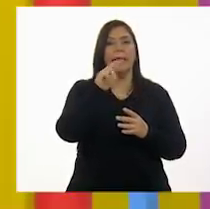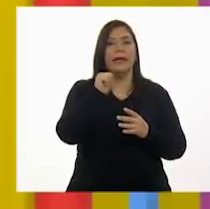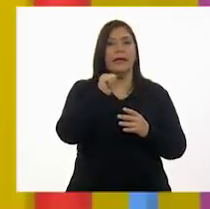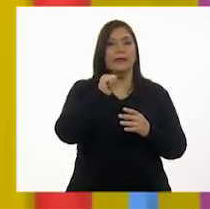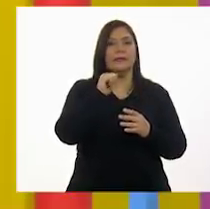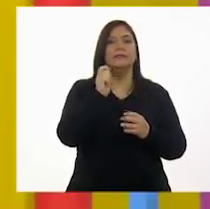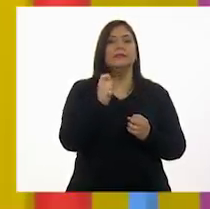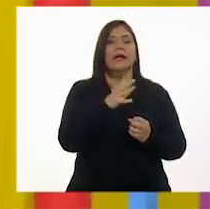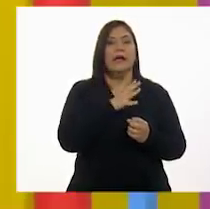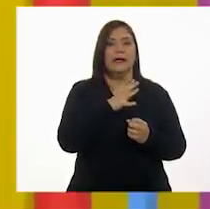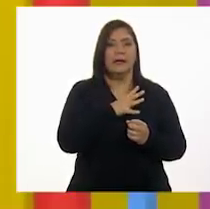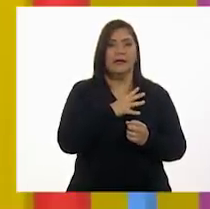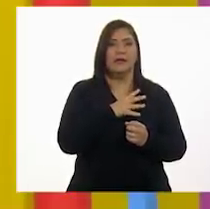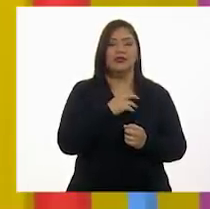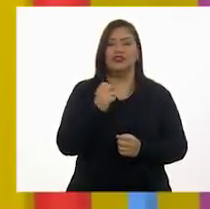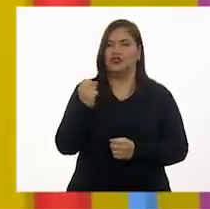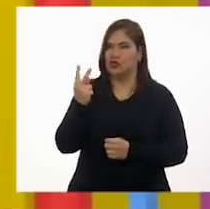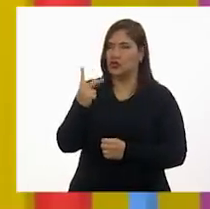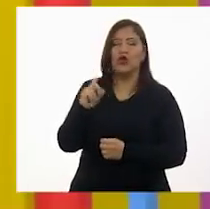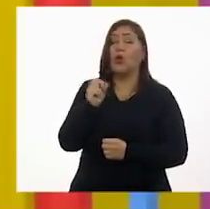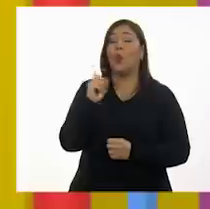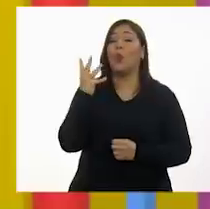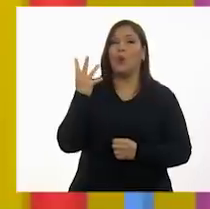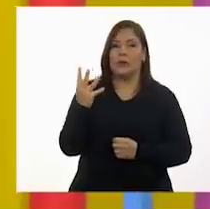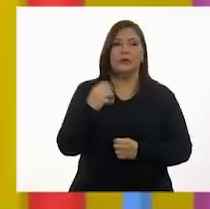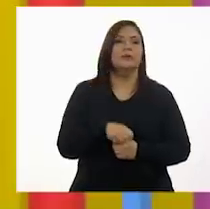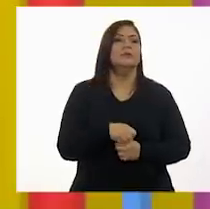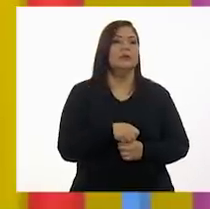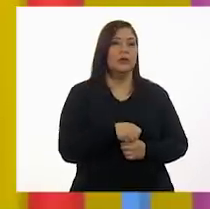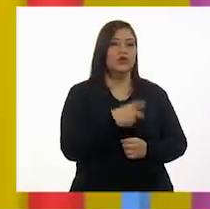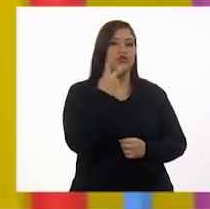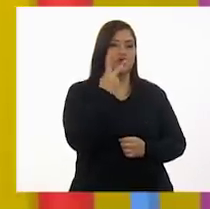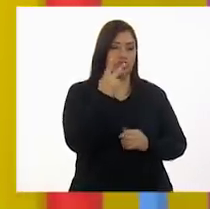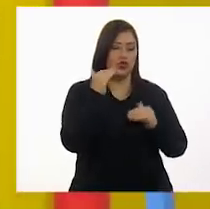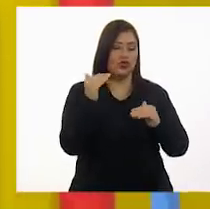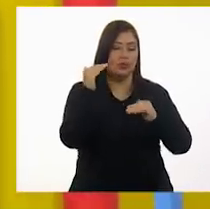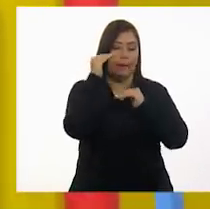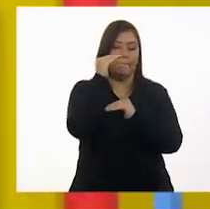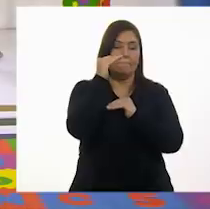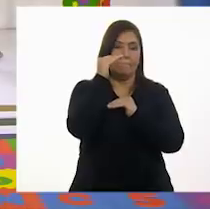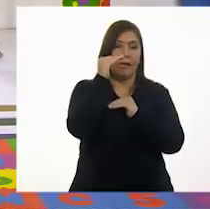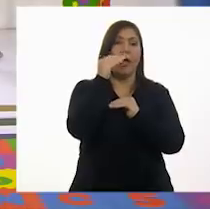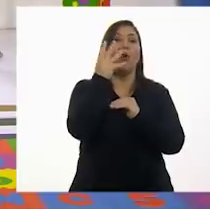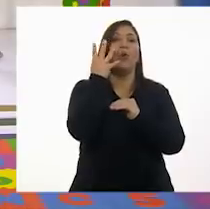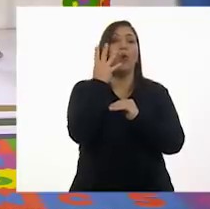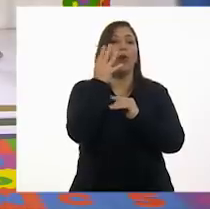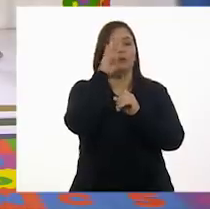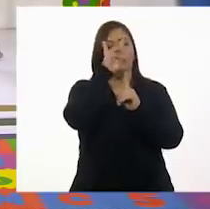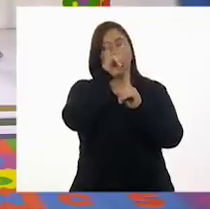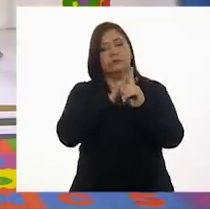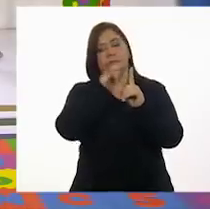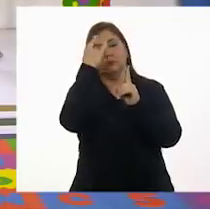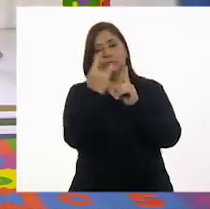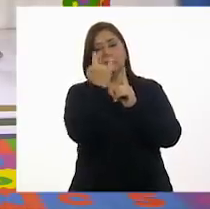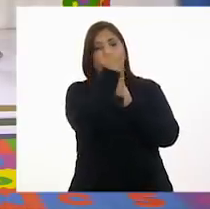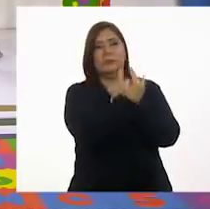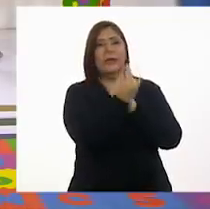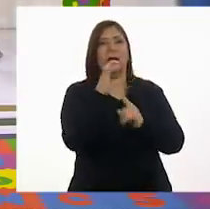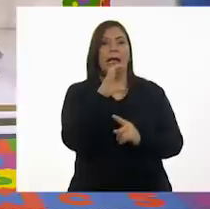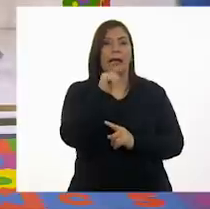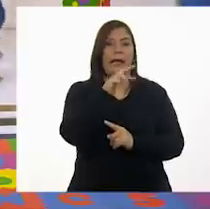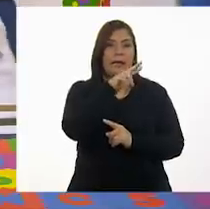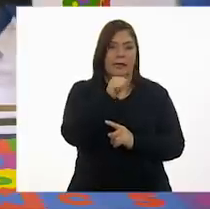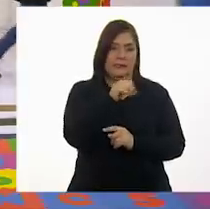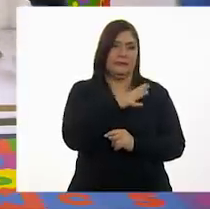Dos. No, cuatro. Cuatro. Dos son las bases. Las bases son dos. Ok, dos. Entonces, tenemos cuatro